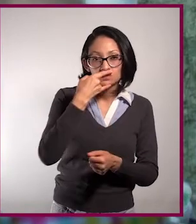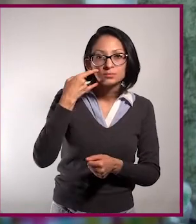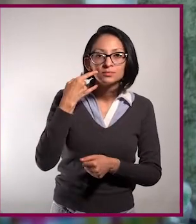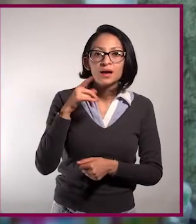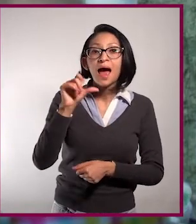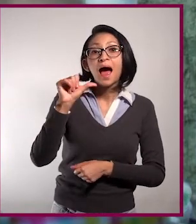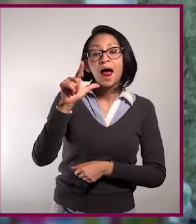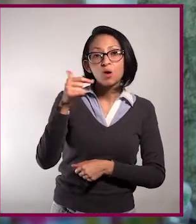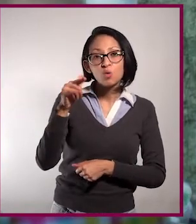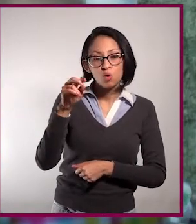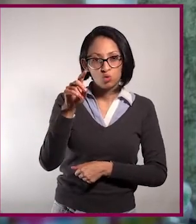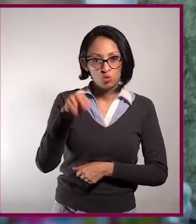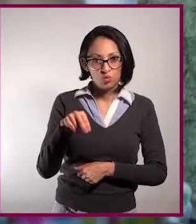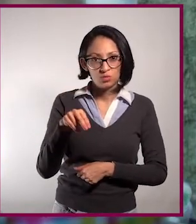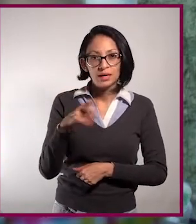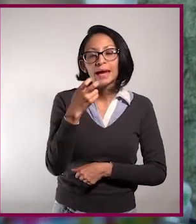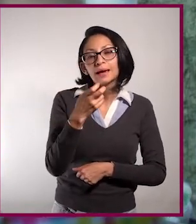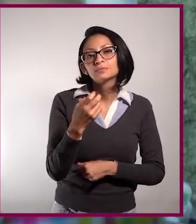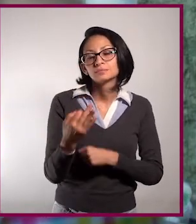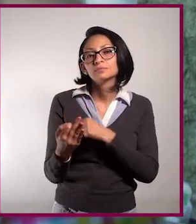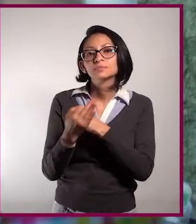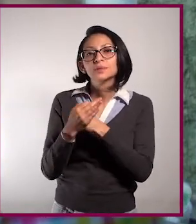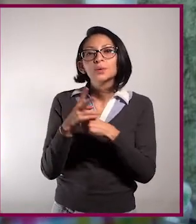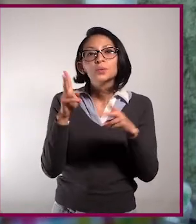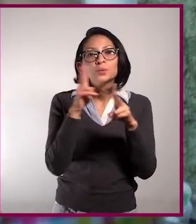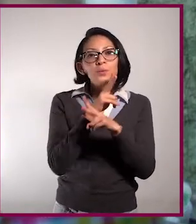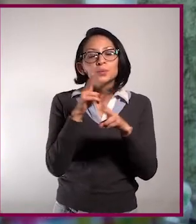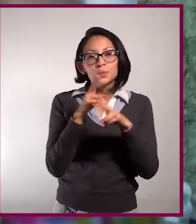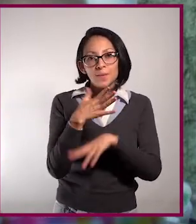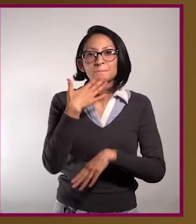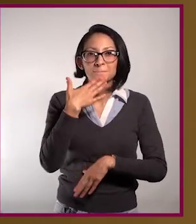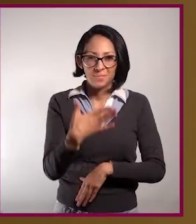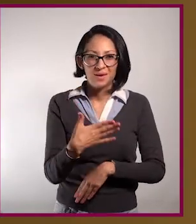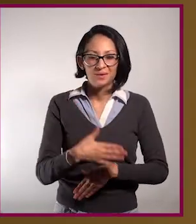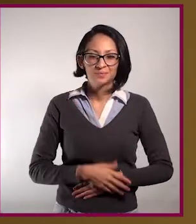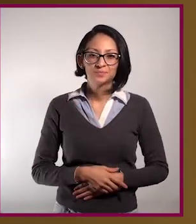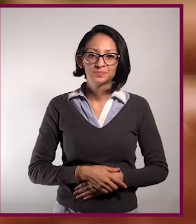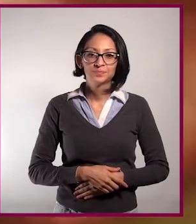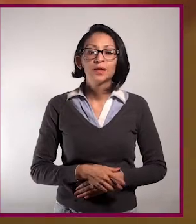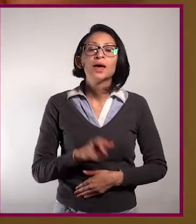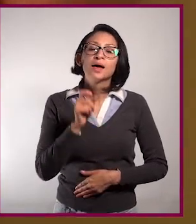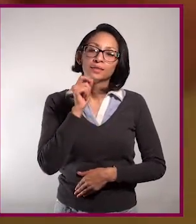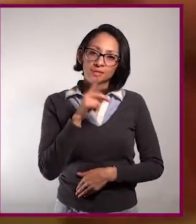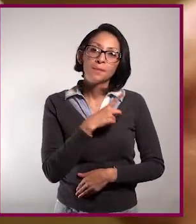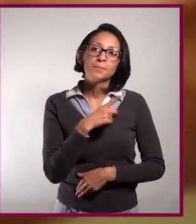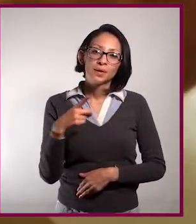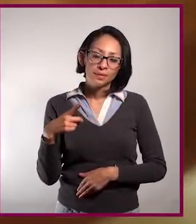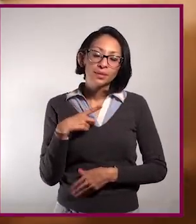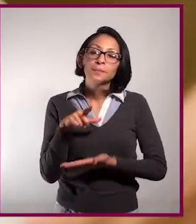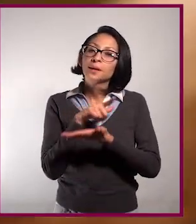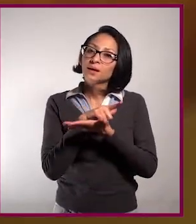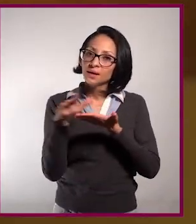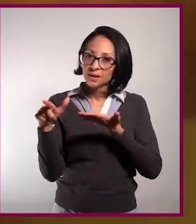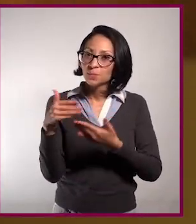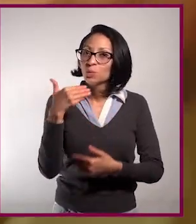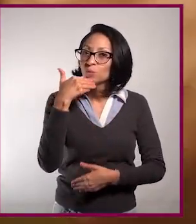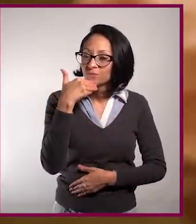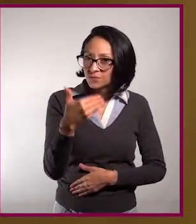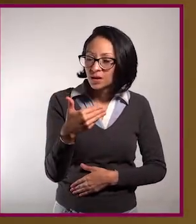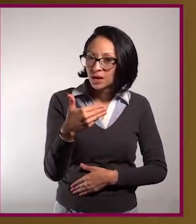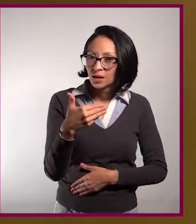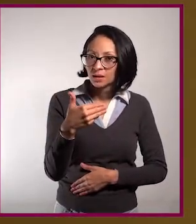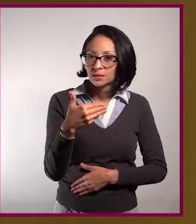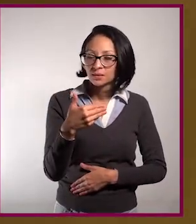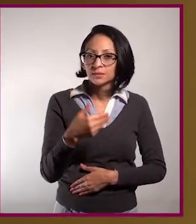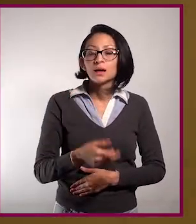de algodón, al ser un material que permite una buena ventilación. Hay que mantener una limpieza adecuada del